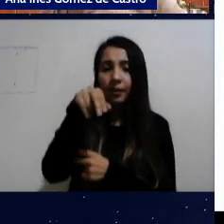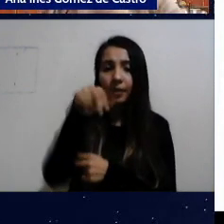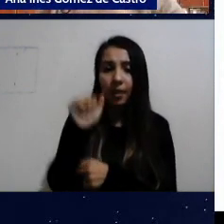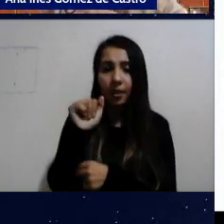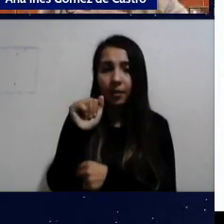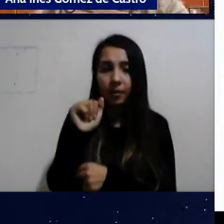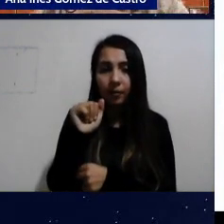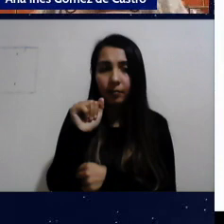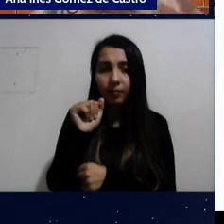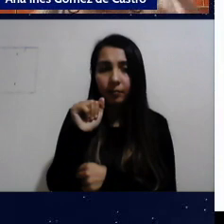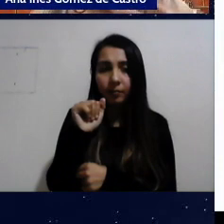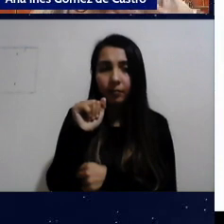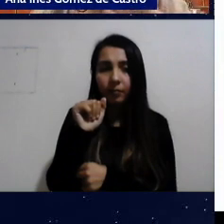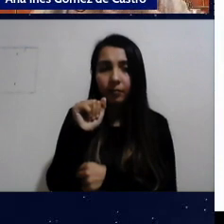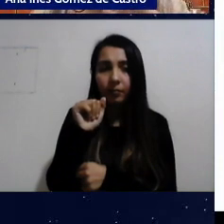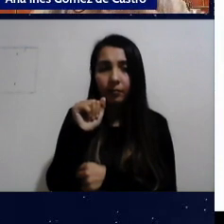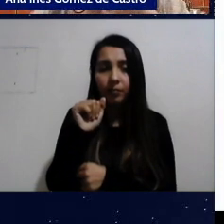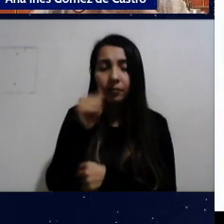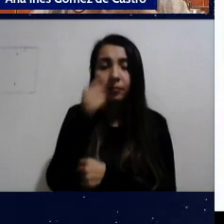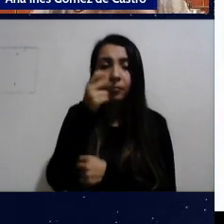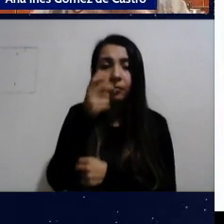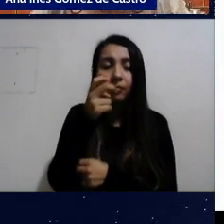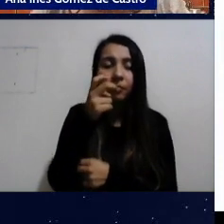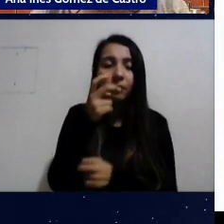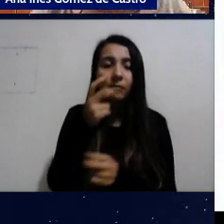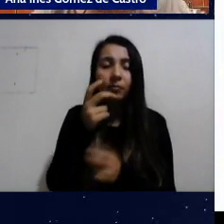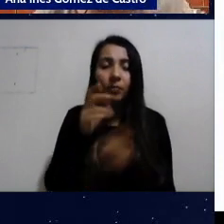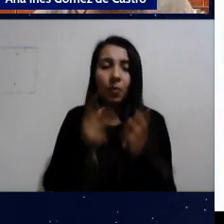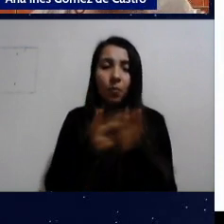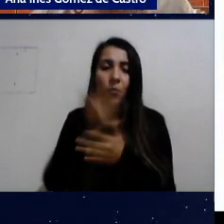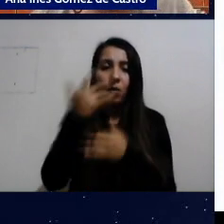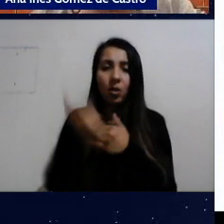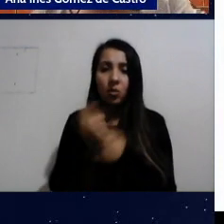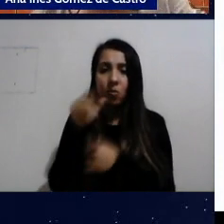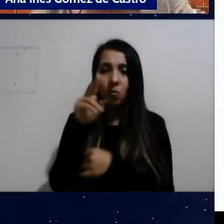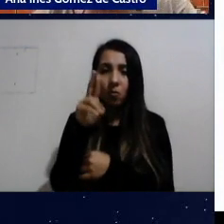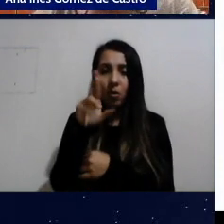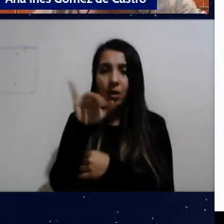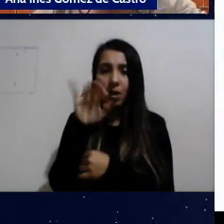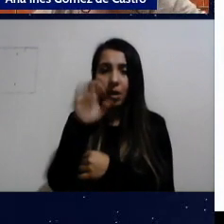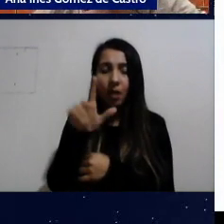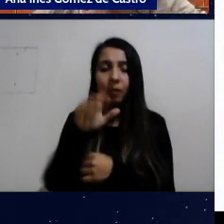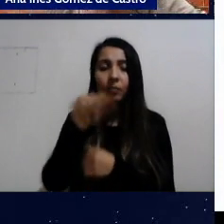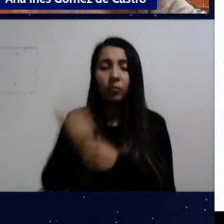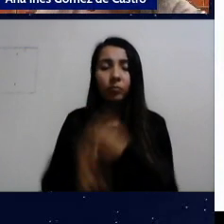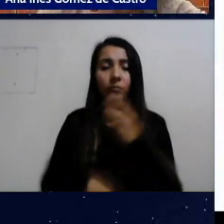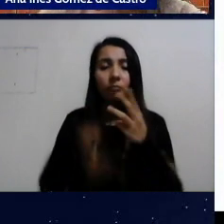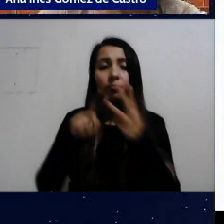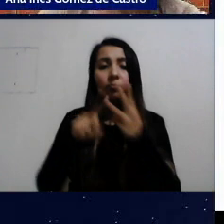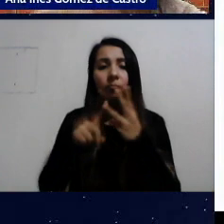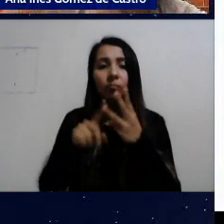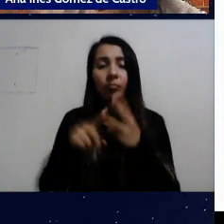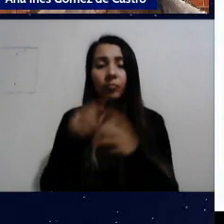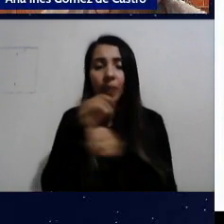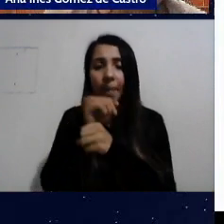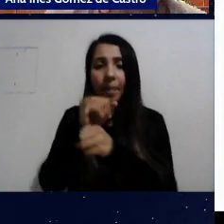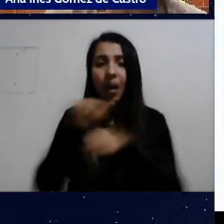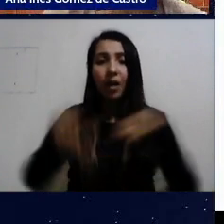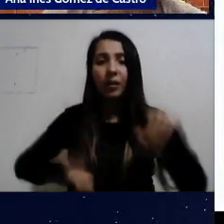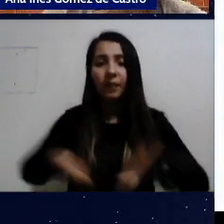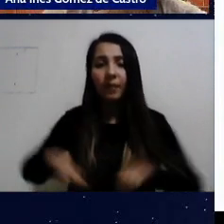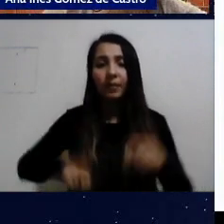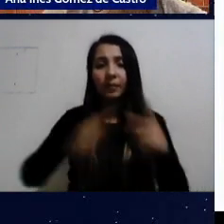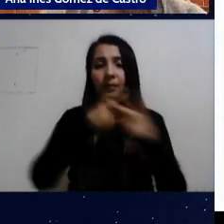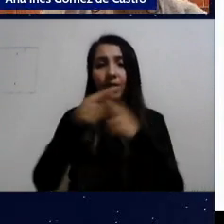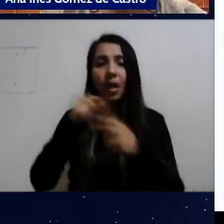la que hablábamos, el proyecto Uriel, y otra que sería el estudio de la actividad de las estrellas jóvenes, la radiación ultravioleta